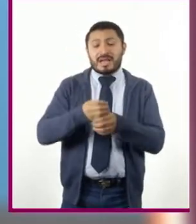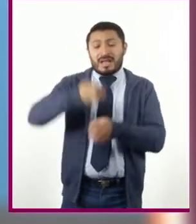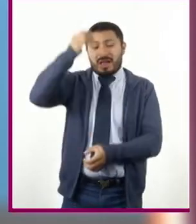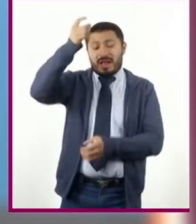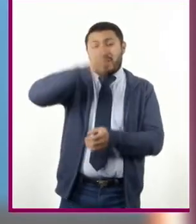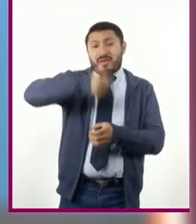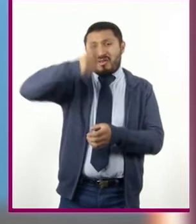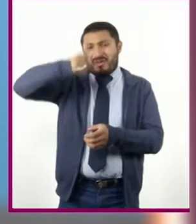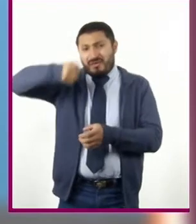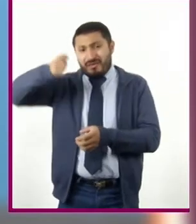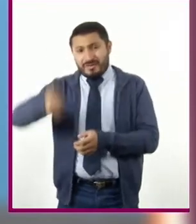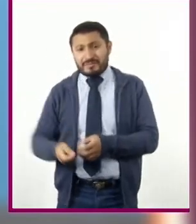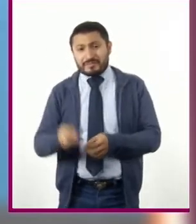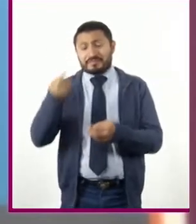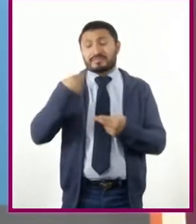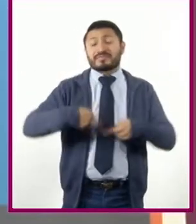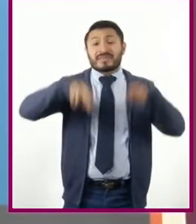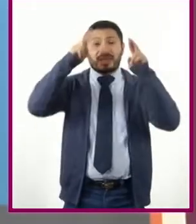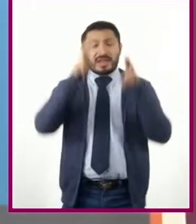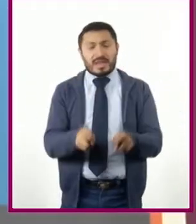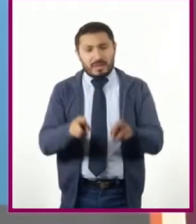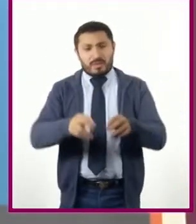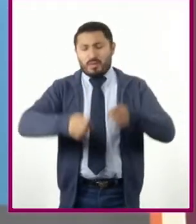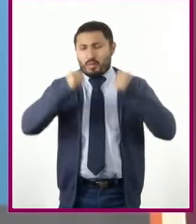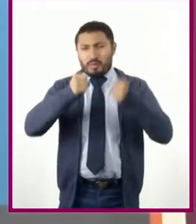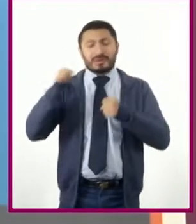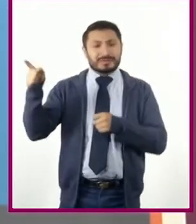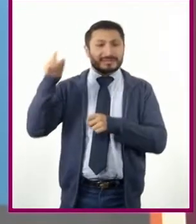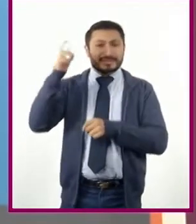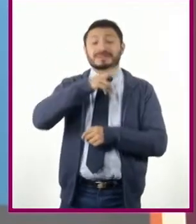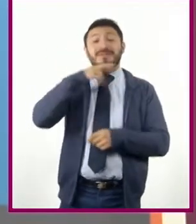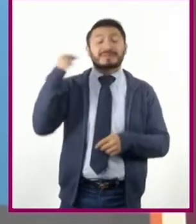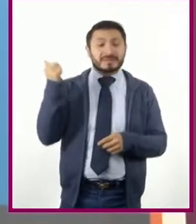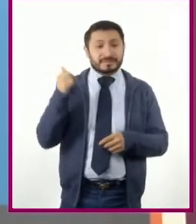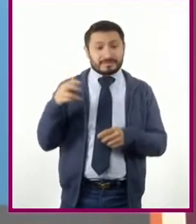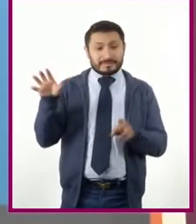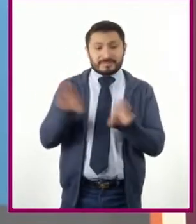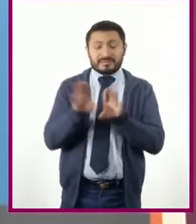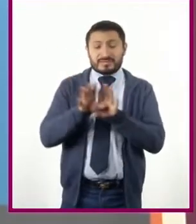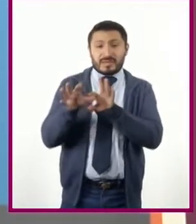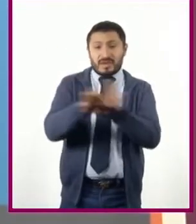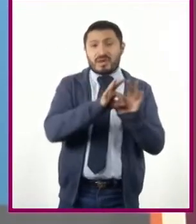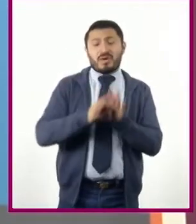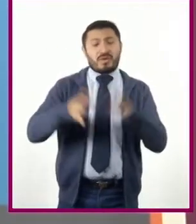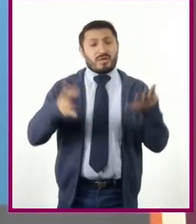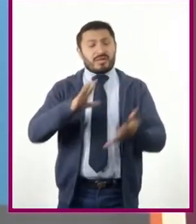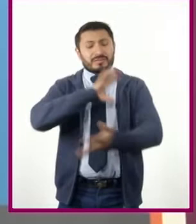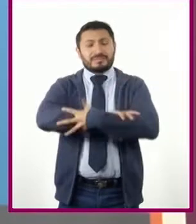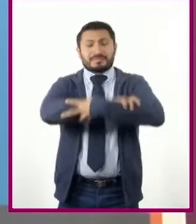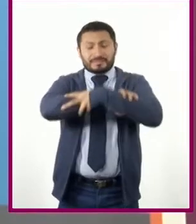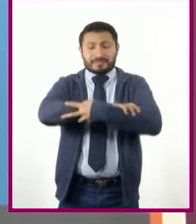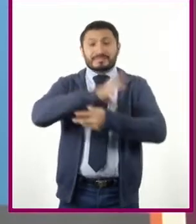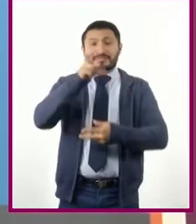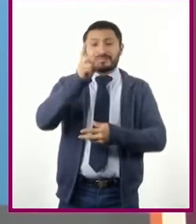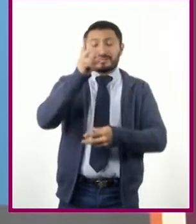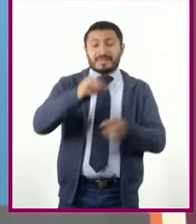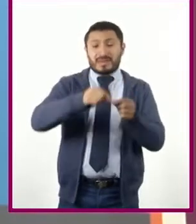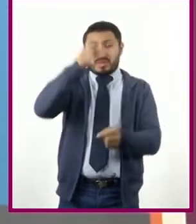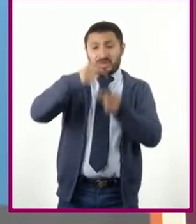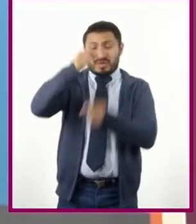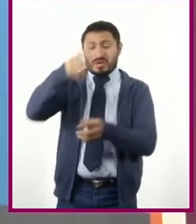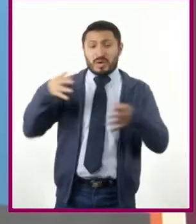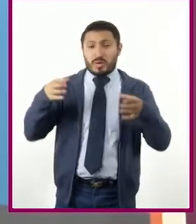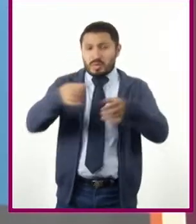símbolo de fuerza en el Imperio Romano. Se traduce como la unión hace la fuerza, porque unían 30 varas en un